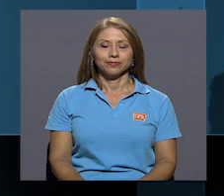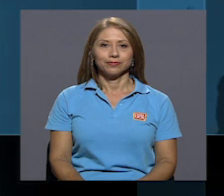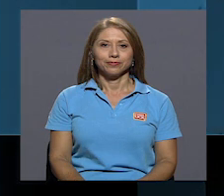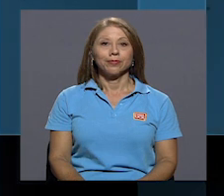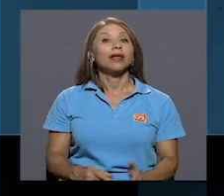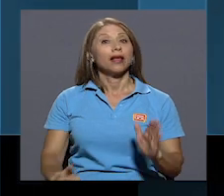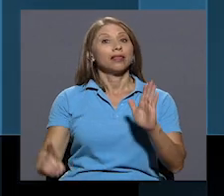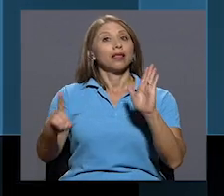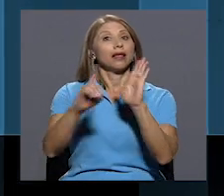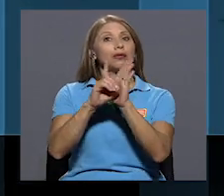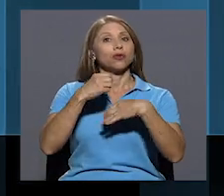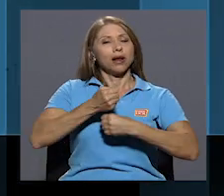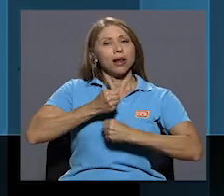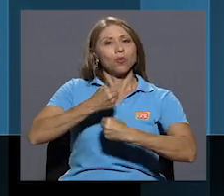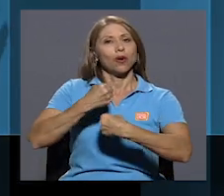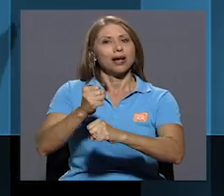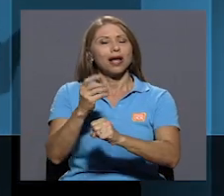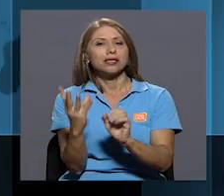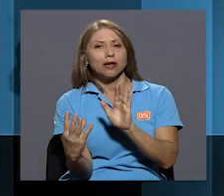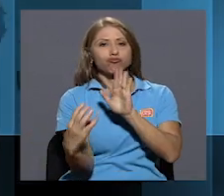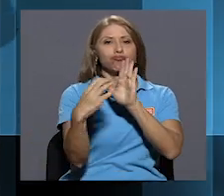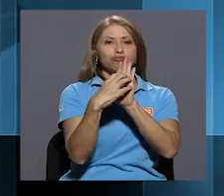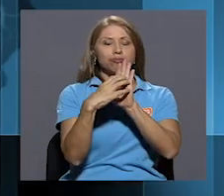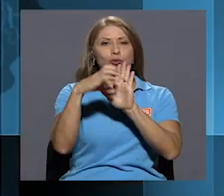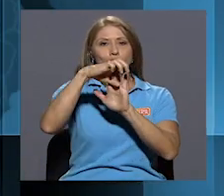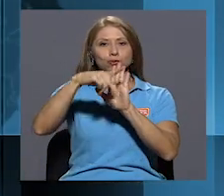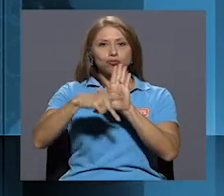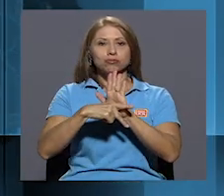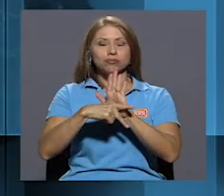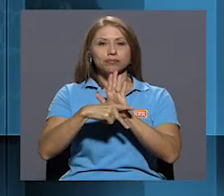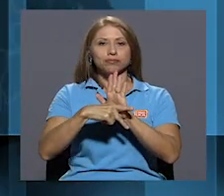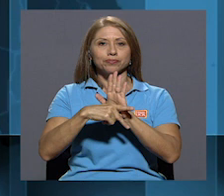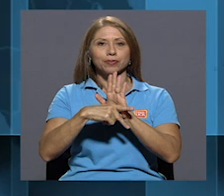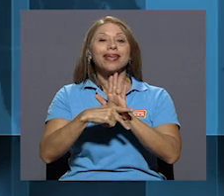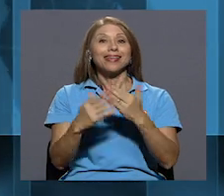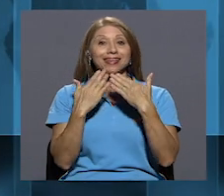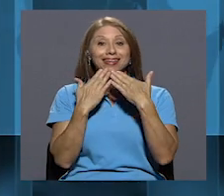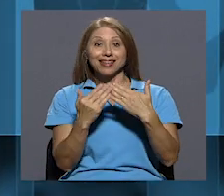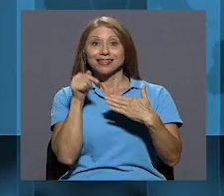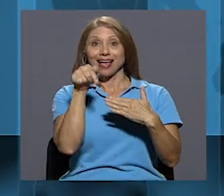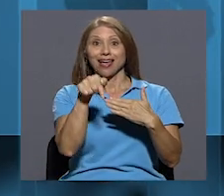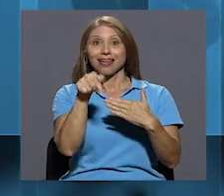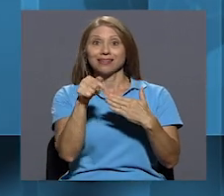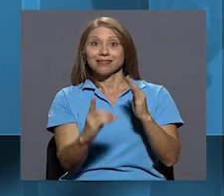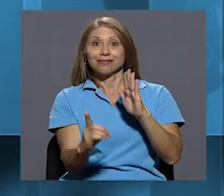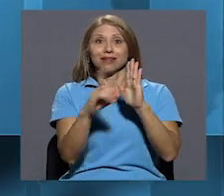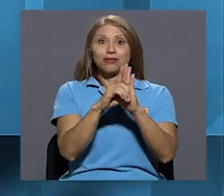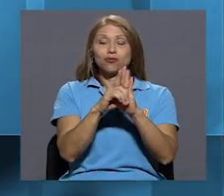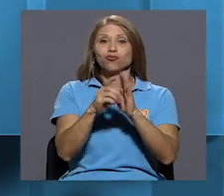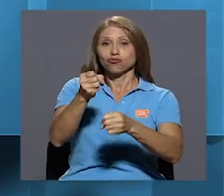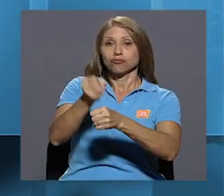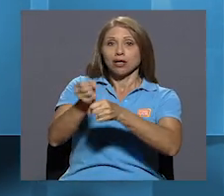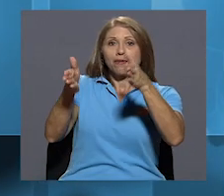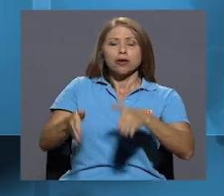El derecho a la huelga está consagrado en nuestra Constitución Política. Gracias a este instrumento, la clase trabajadora ha